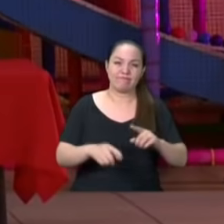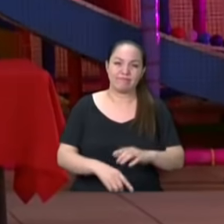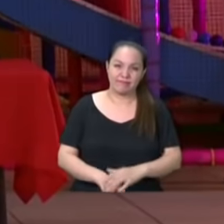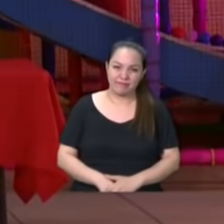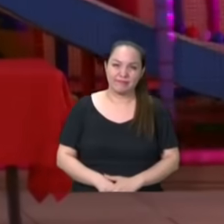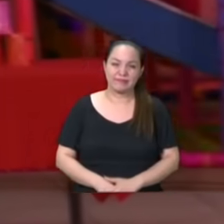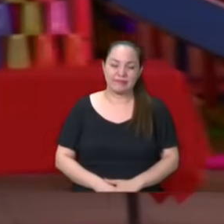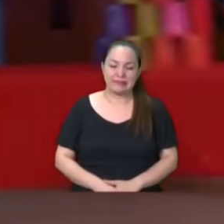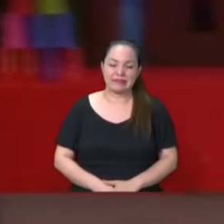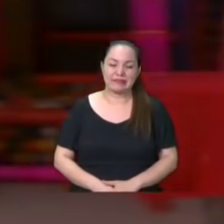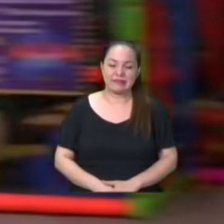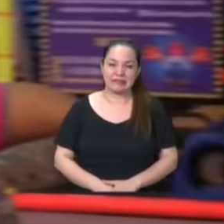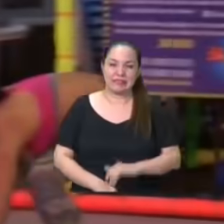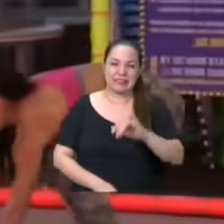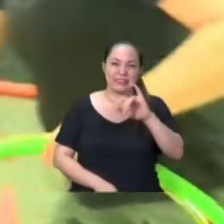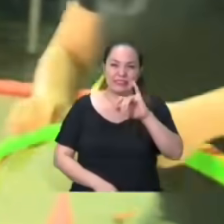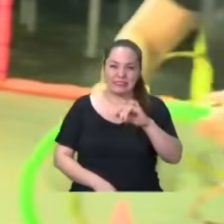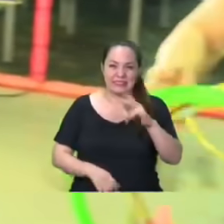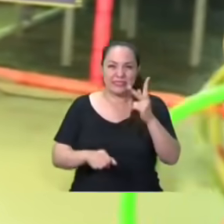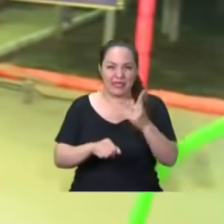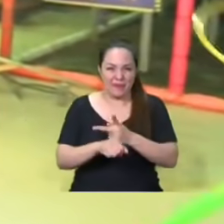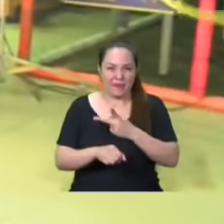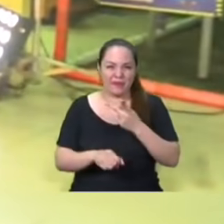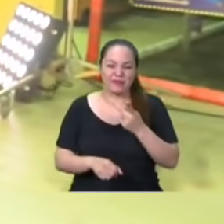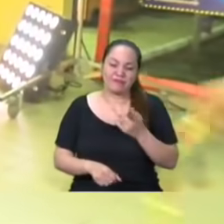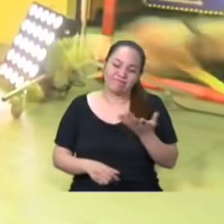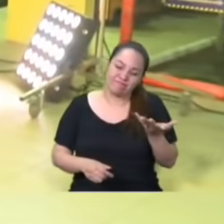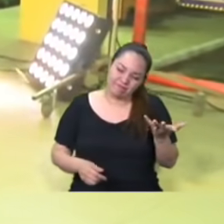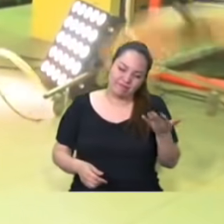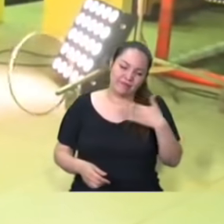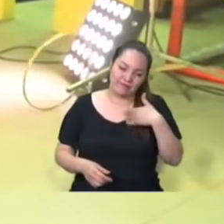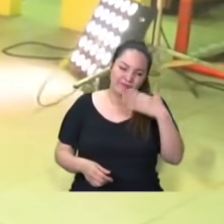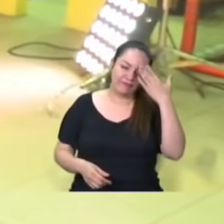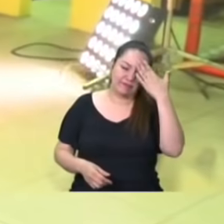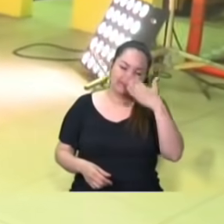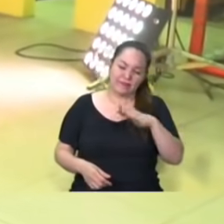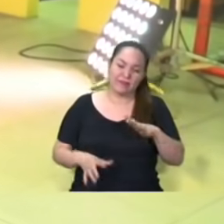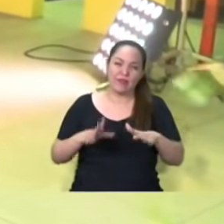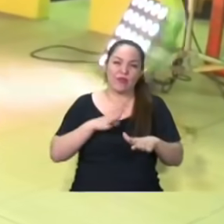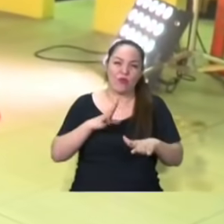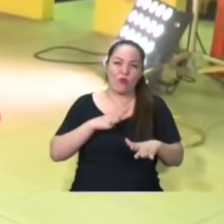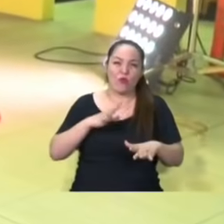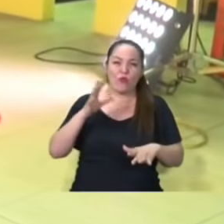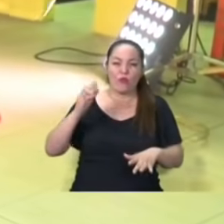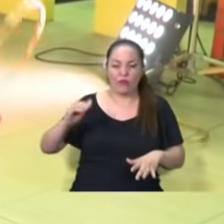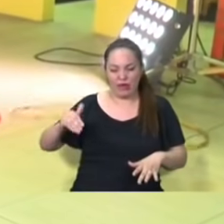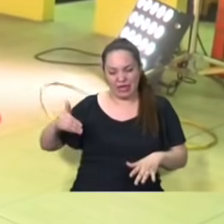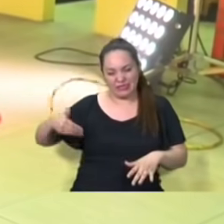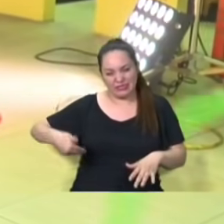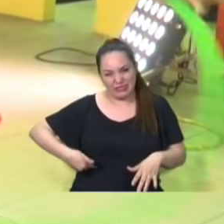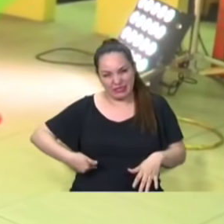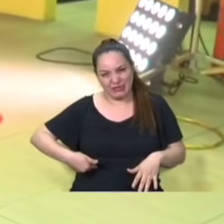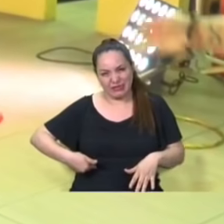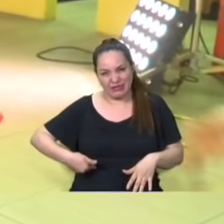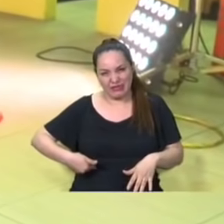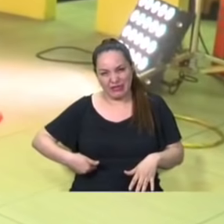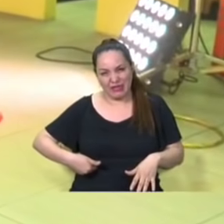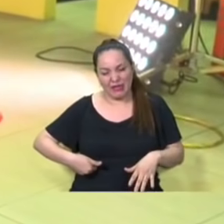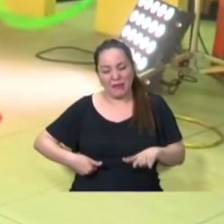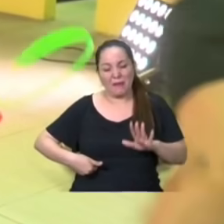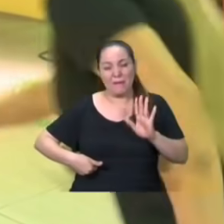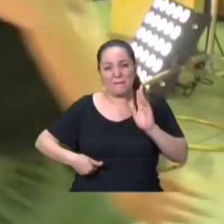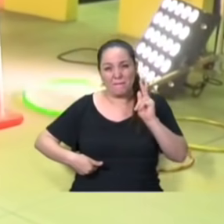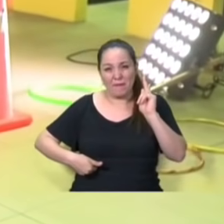¡Ah, caray, caray! Un pequeño percance, señor Chavana. Hubo un percance. Pero pues